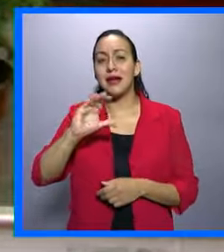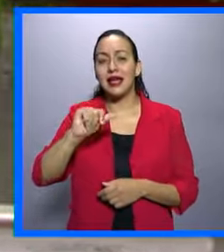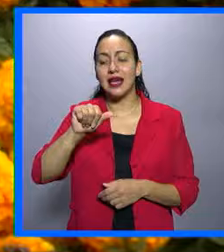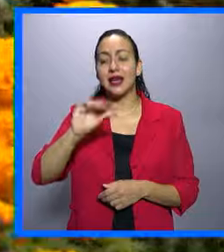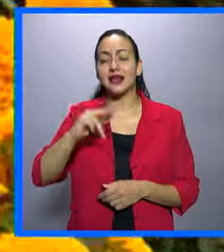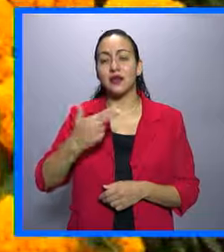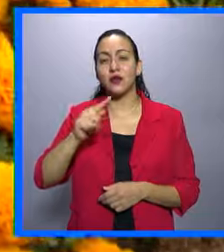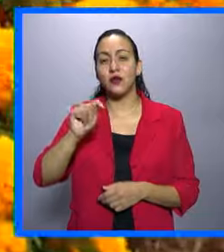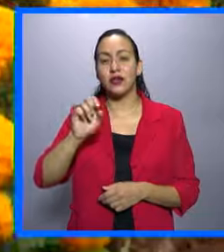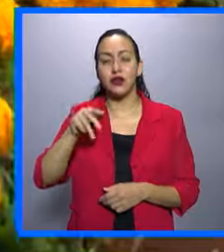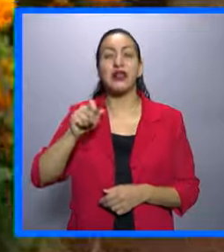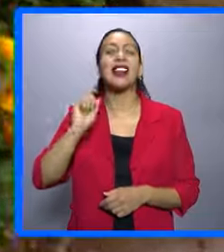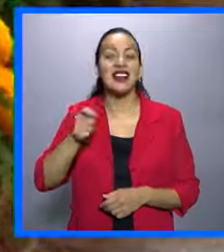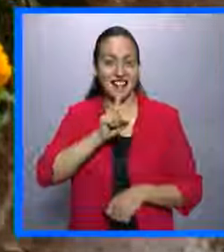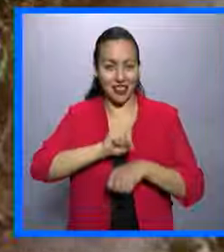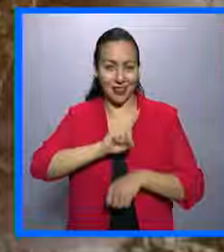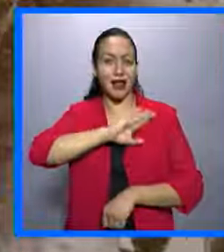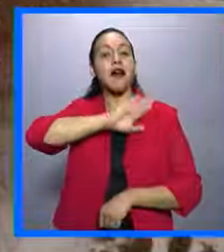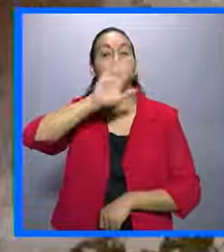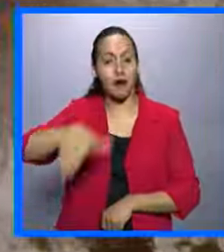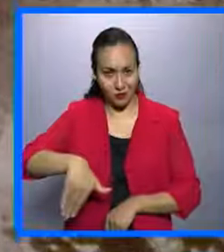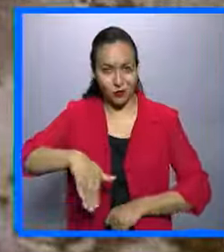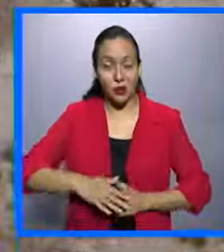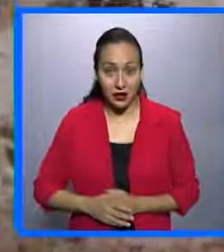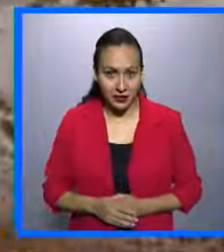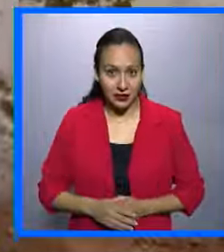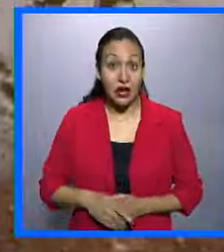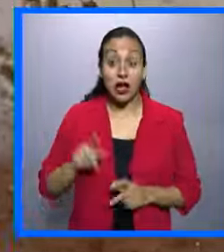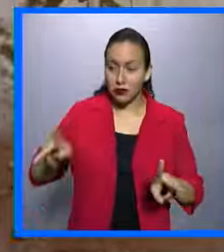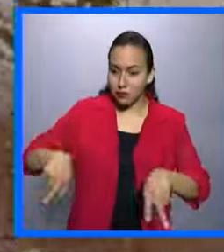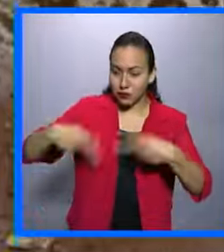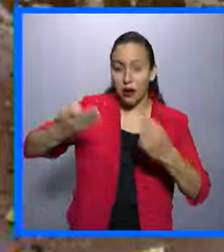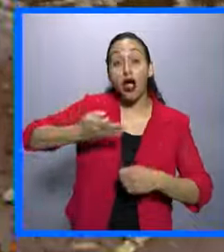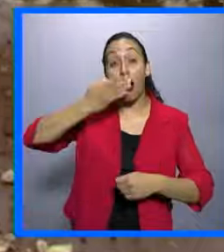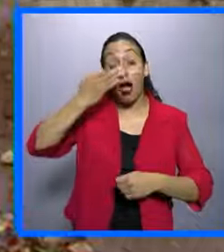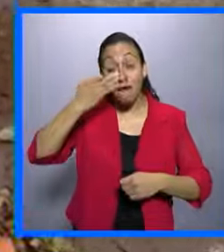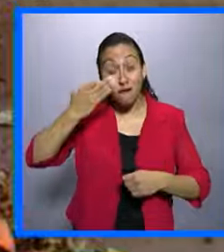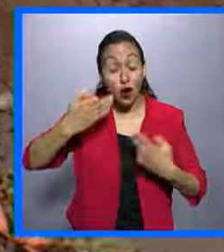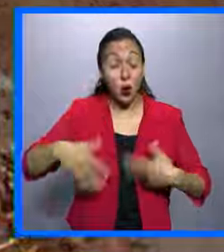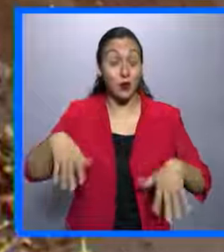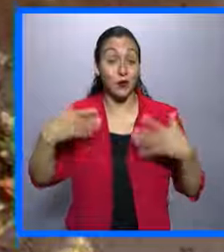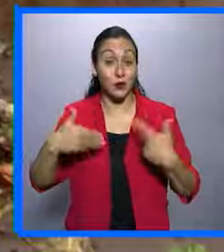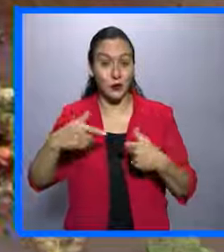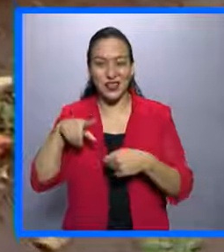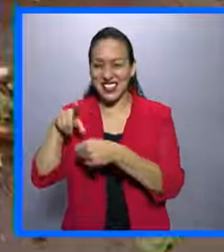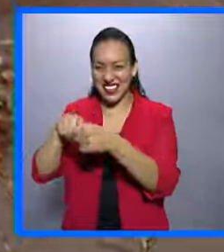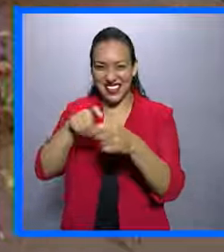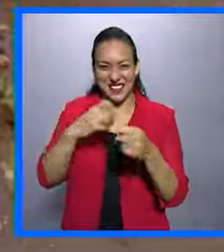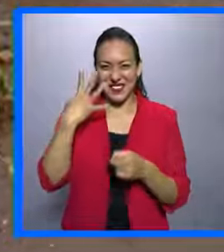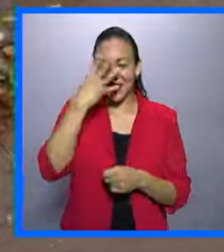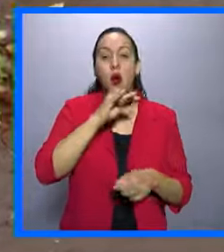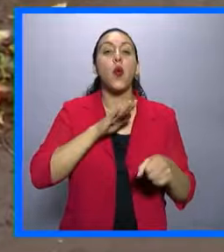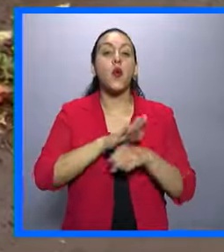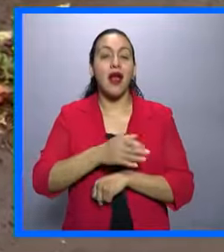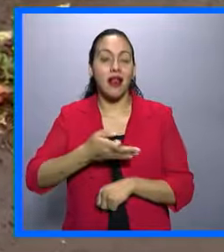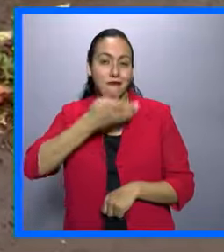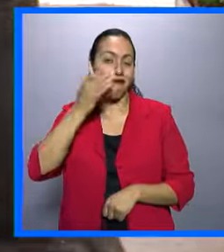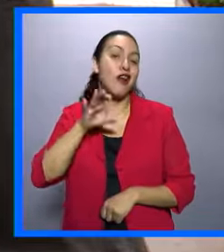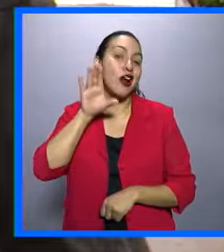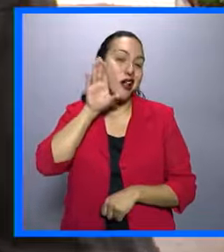Micalhuitontli. Y con esta celebración comienza también la venta de la flor más representativa de la fecha, el